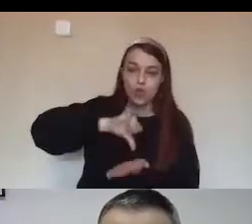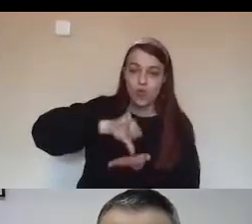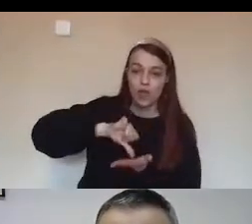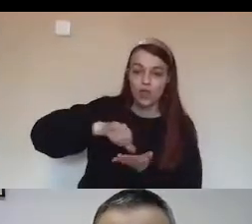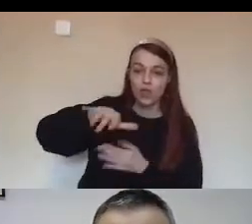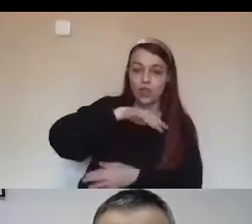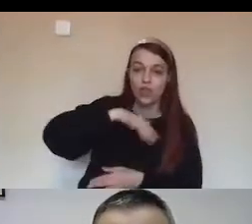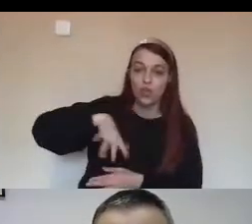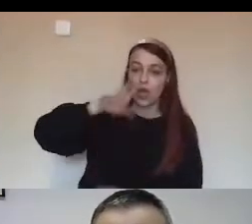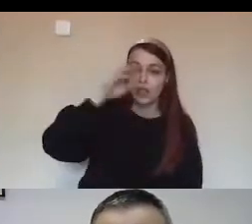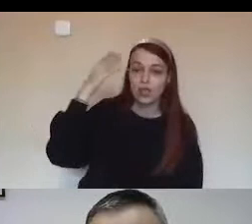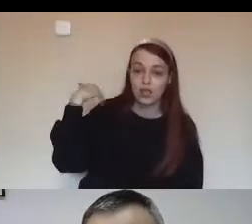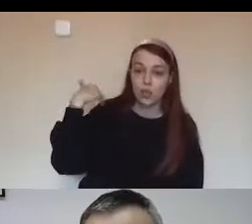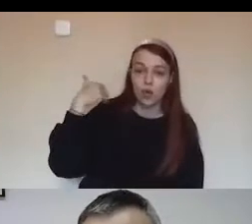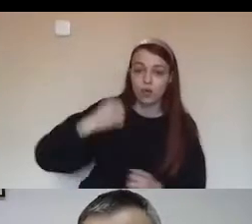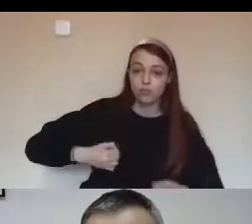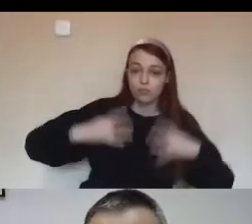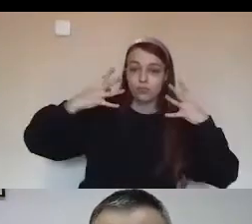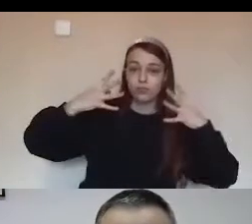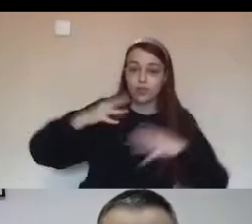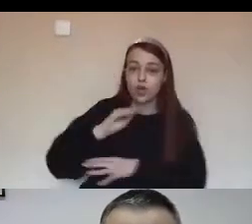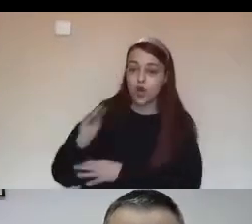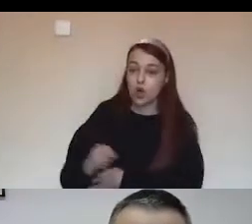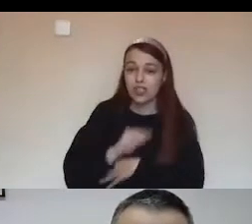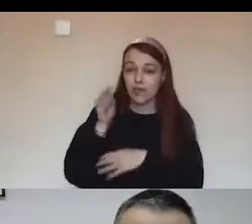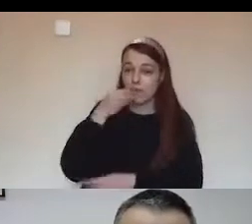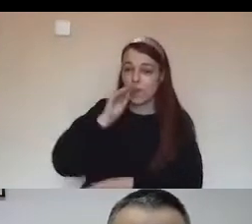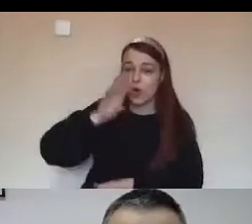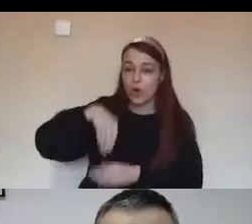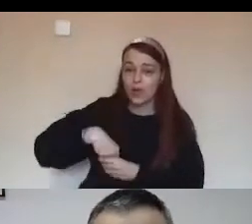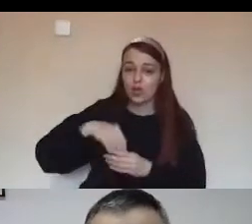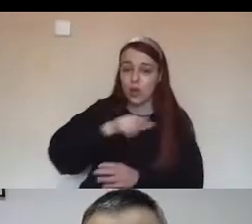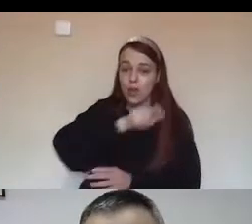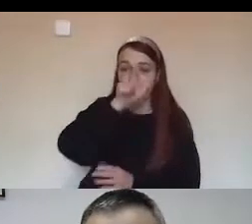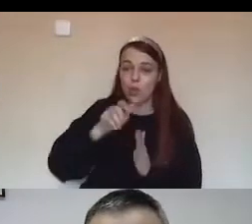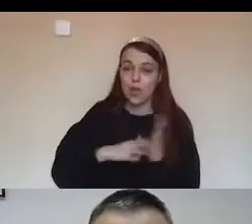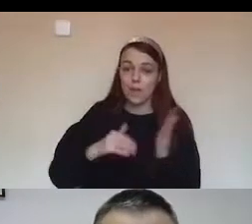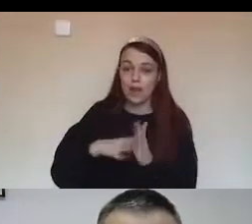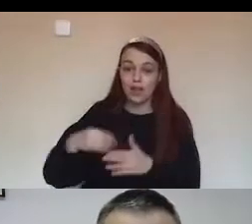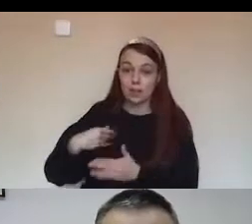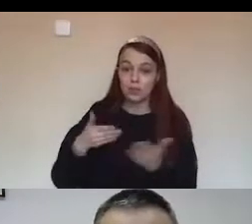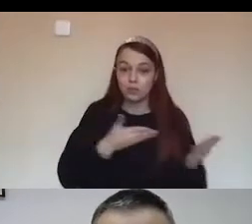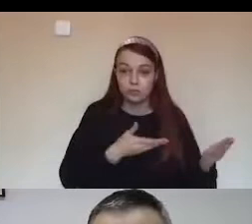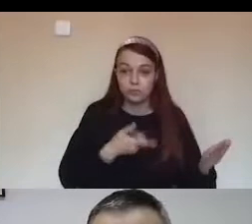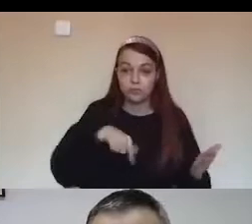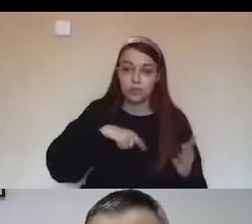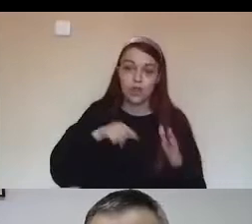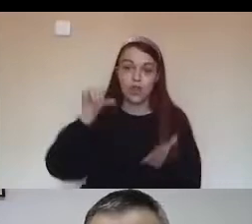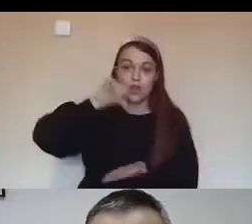de los conjuntos históricos mejor conservados de la Comunidad Valenciana. Como se puede ver aquí, somos una ciudad